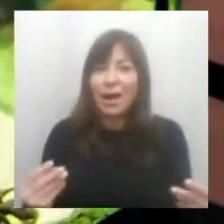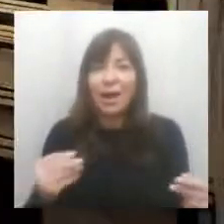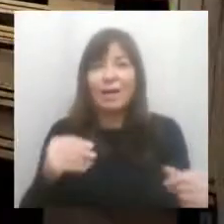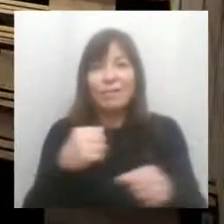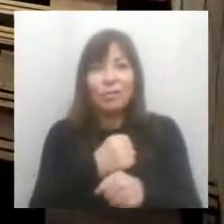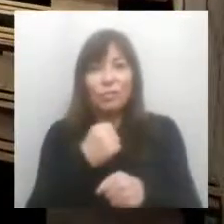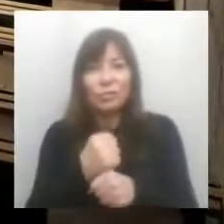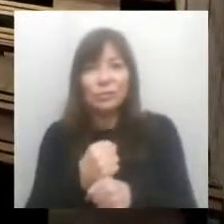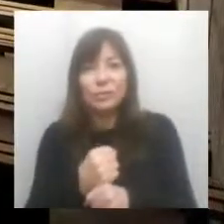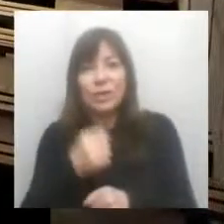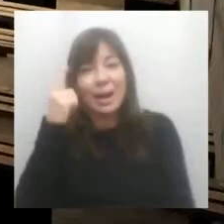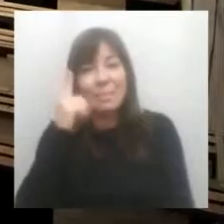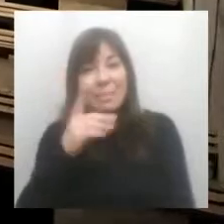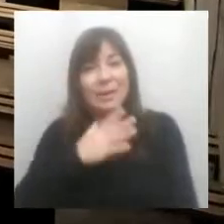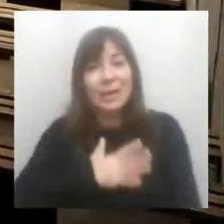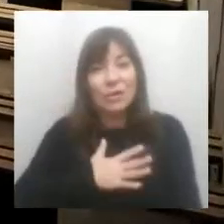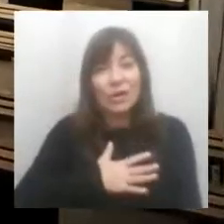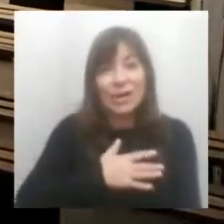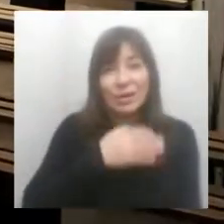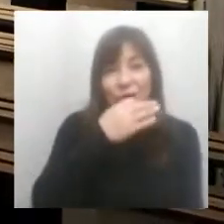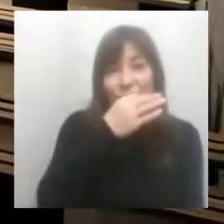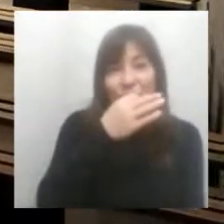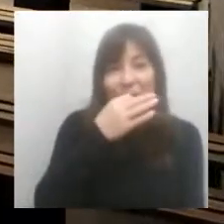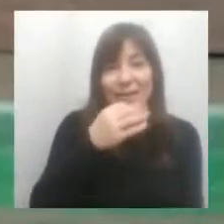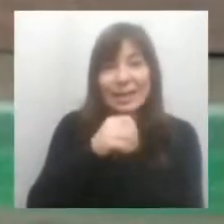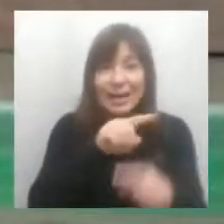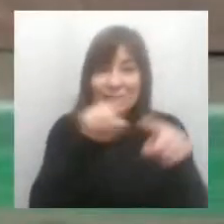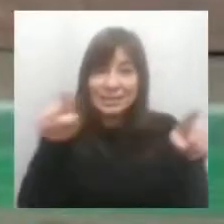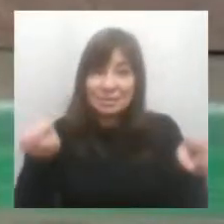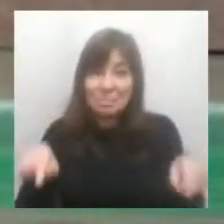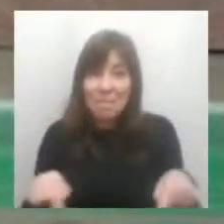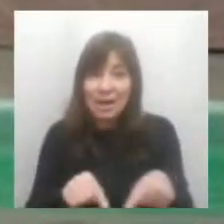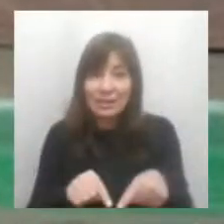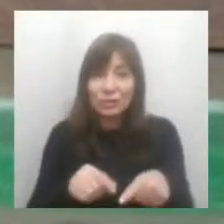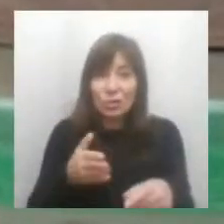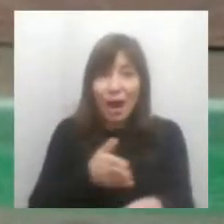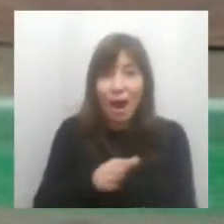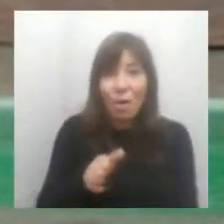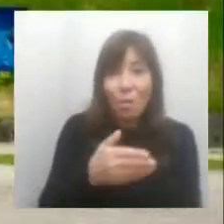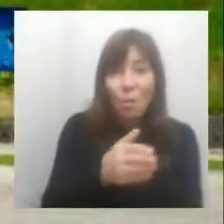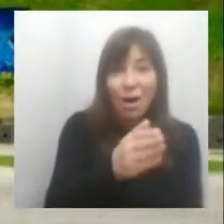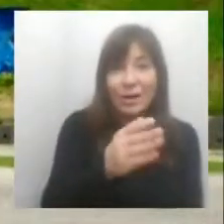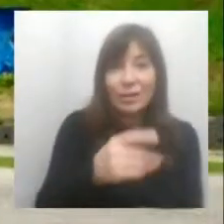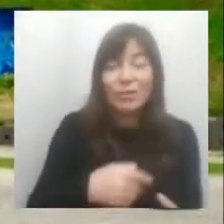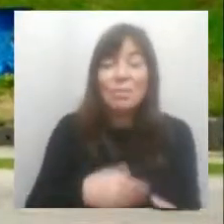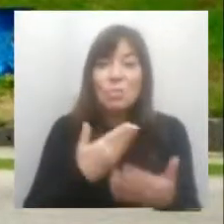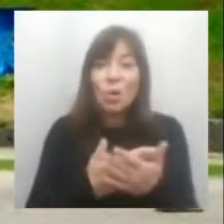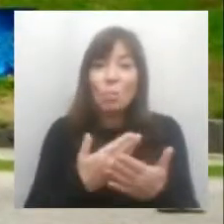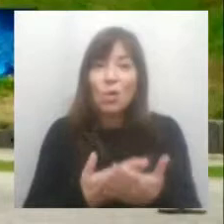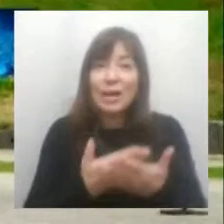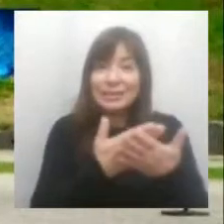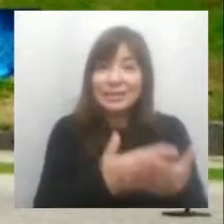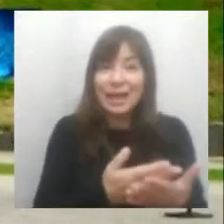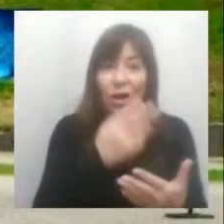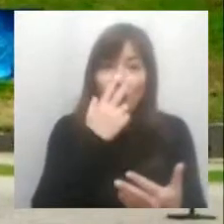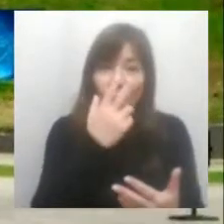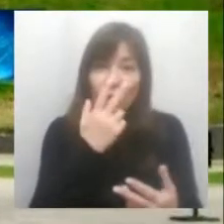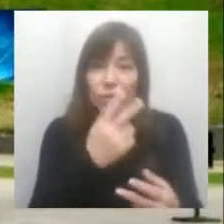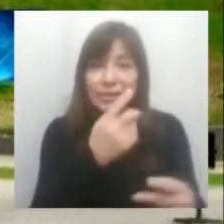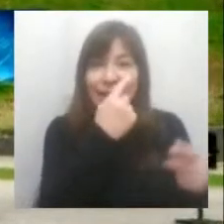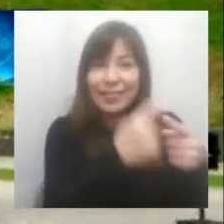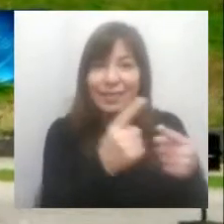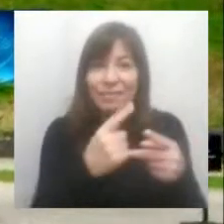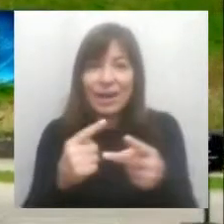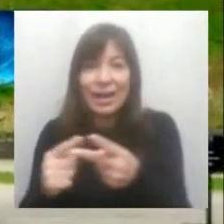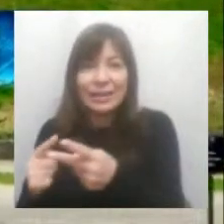les quiero comentar que este espacio es muy interesante, fue muy interesante en su momento, proponía conocer las especies marinas de las costas chilenas,